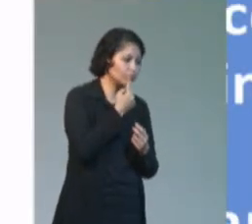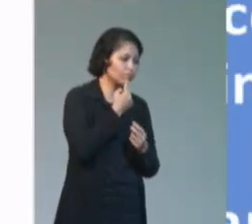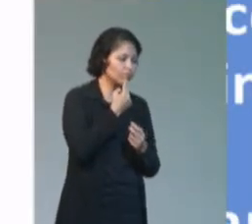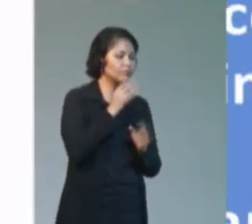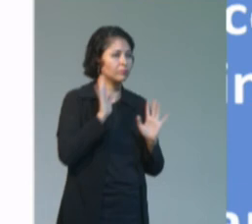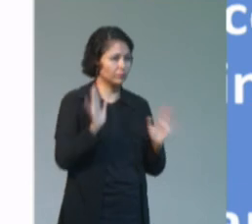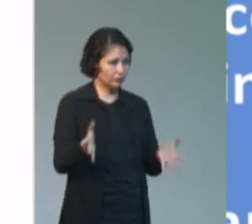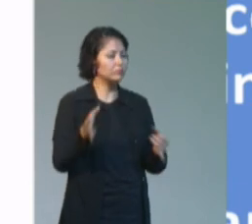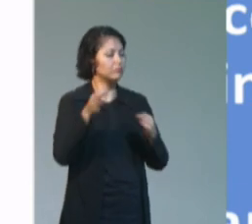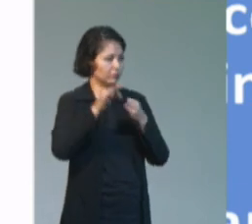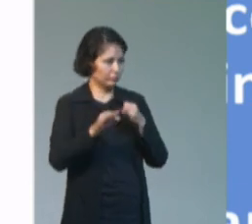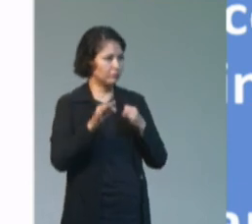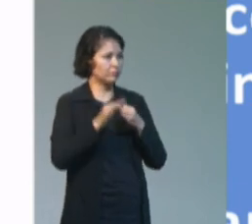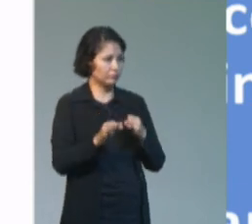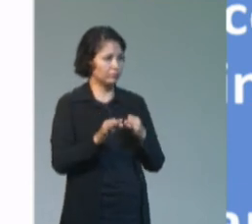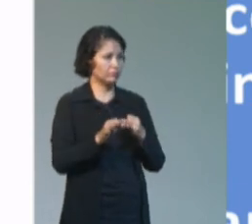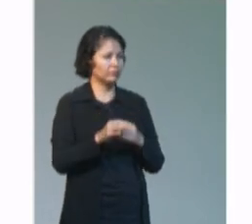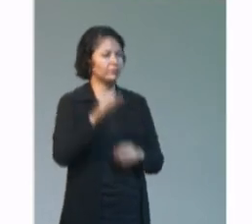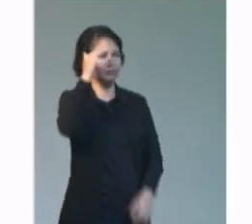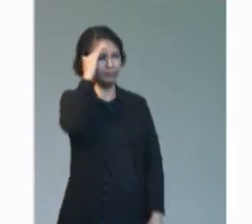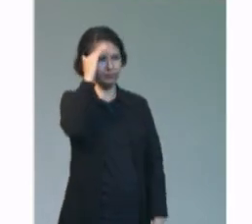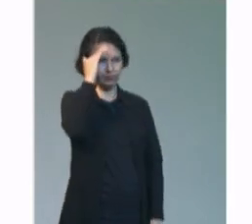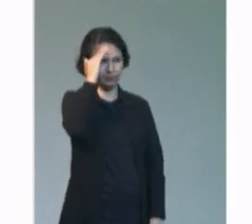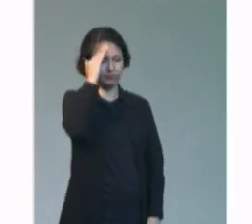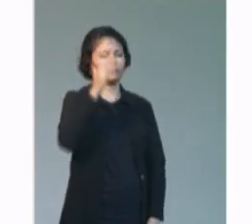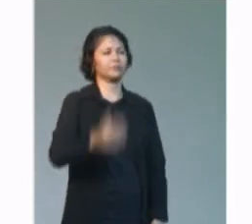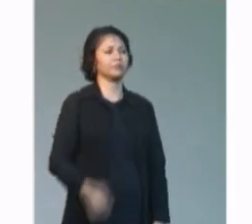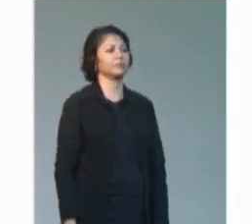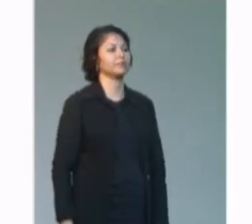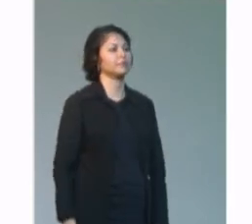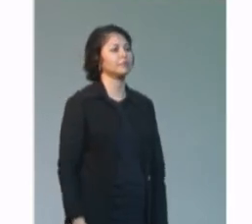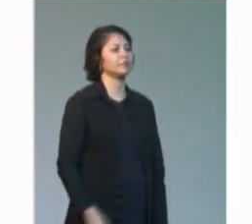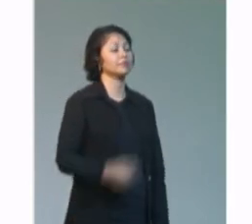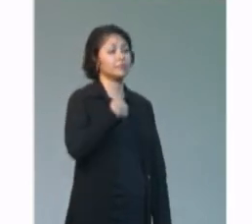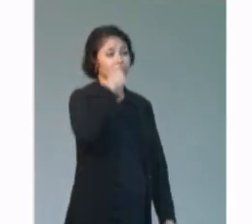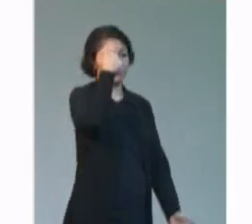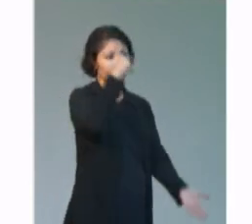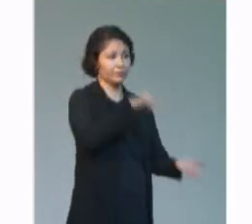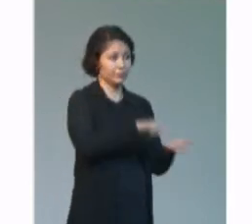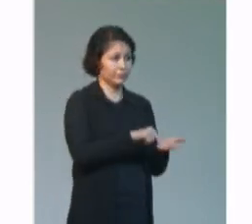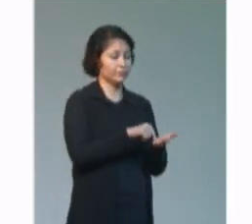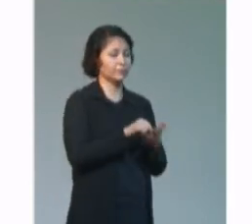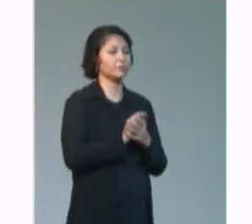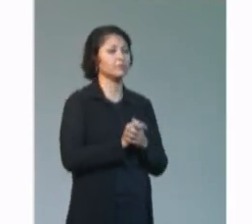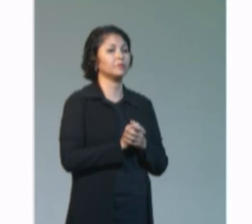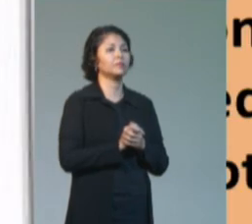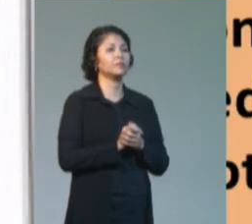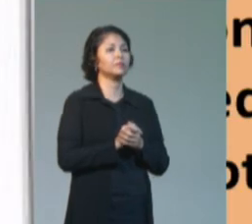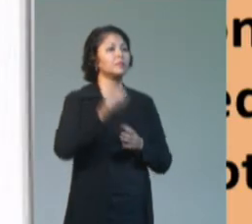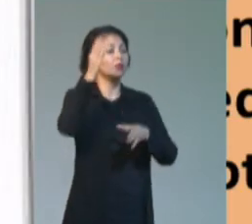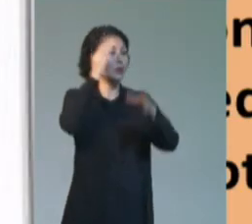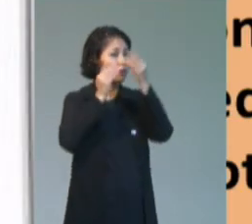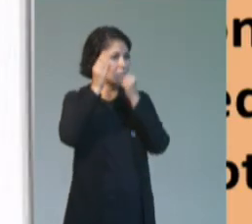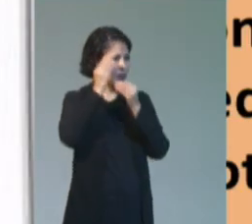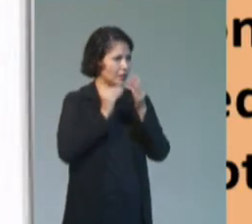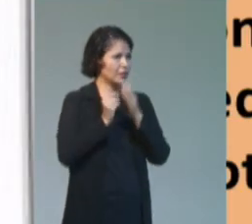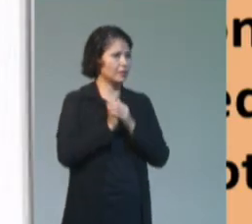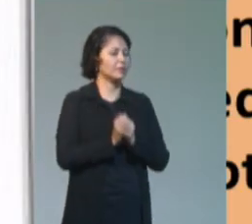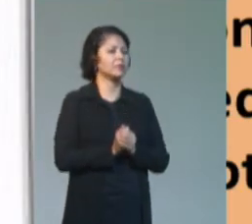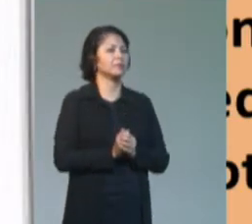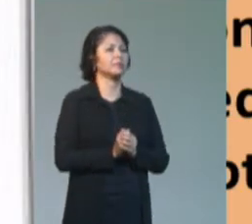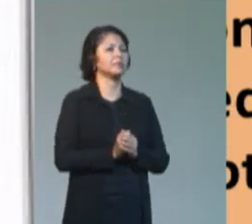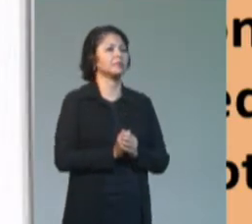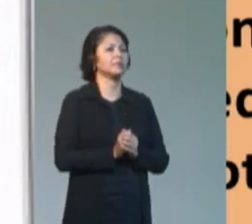finalizar una serie de reflexiones finales yo creo que el e-learning se está desplazando por una parte mucho hacia lo que sería el